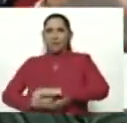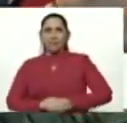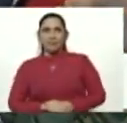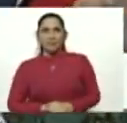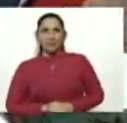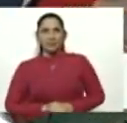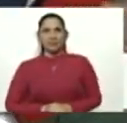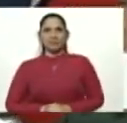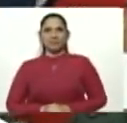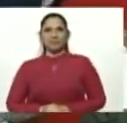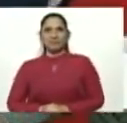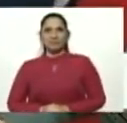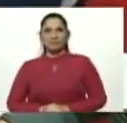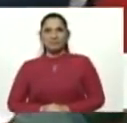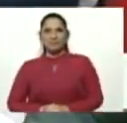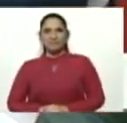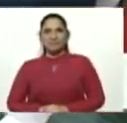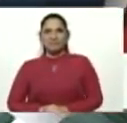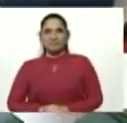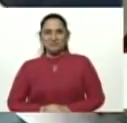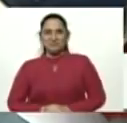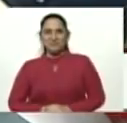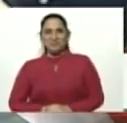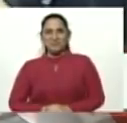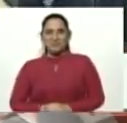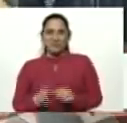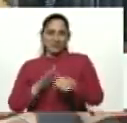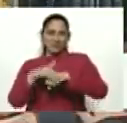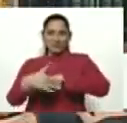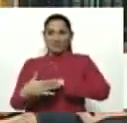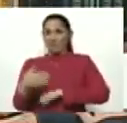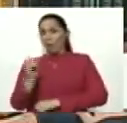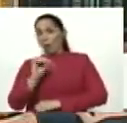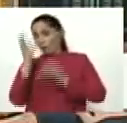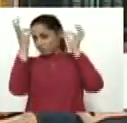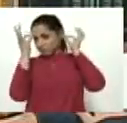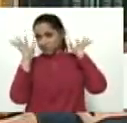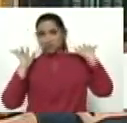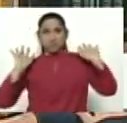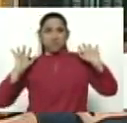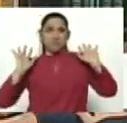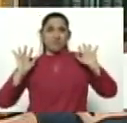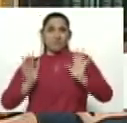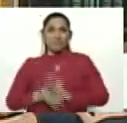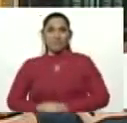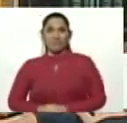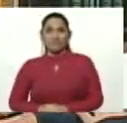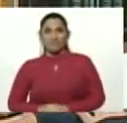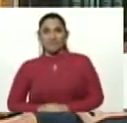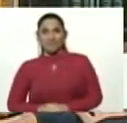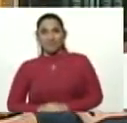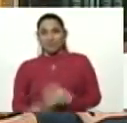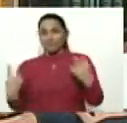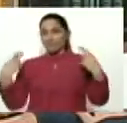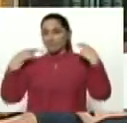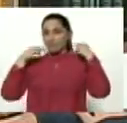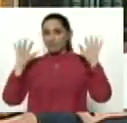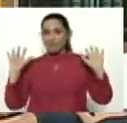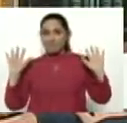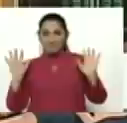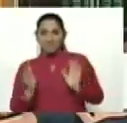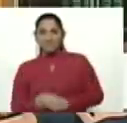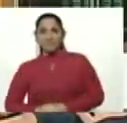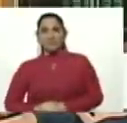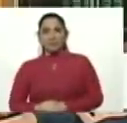se pulen el coco. Que el coco pulió. O se pone una gorra, ¿verdad? Sector de peluquería. Sector